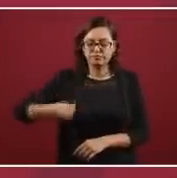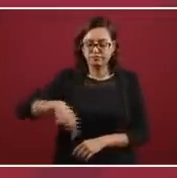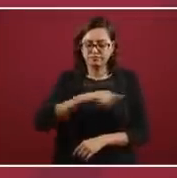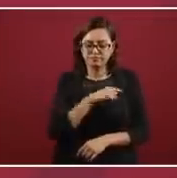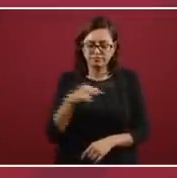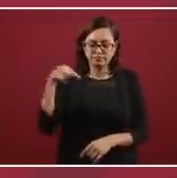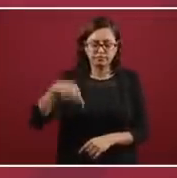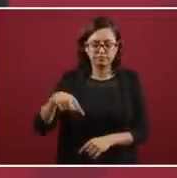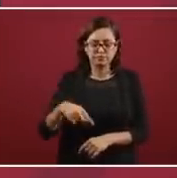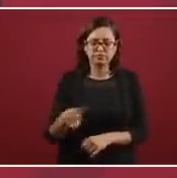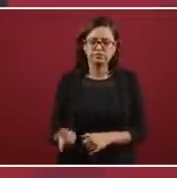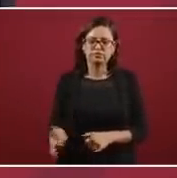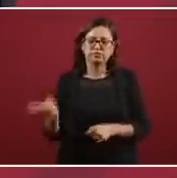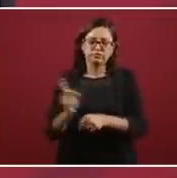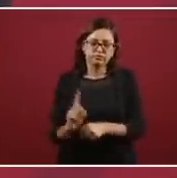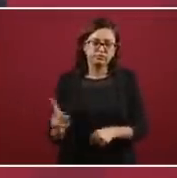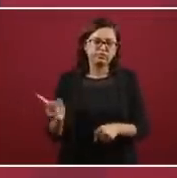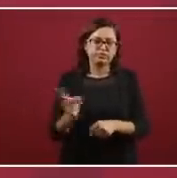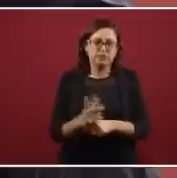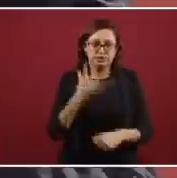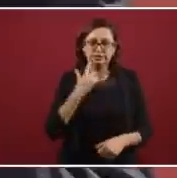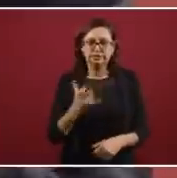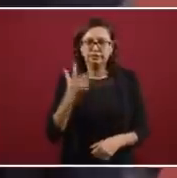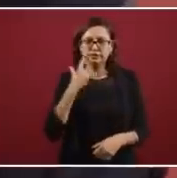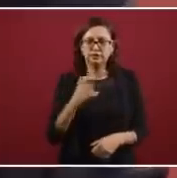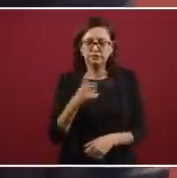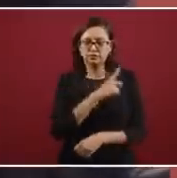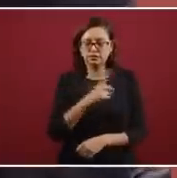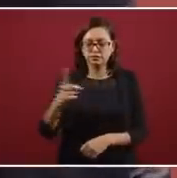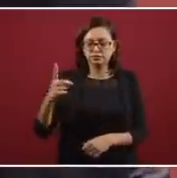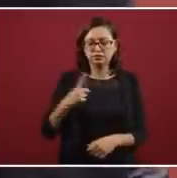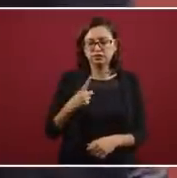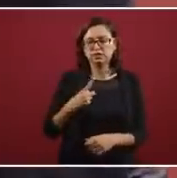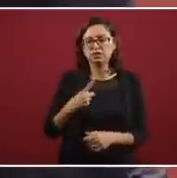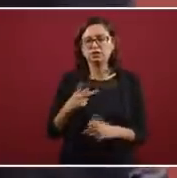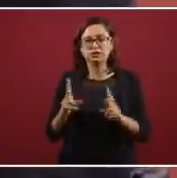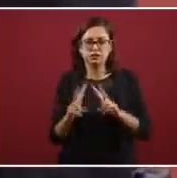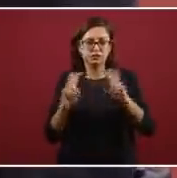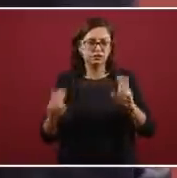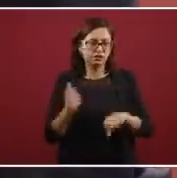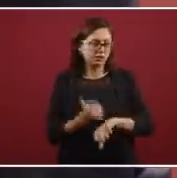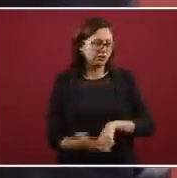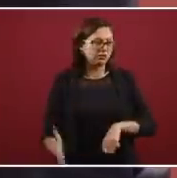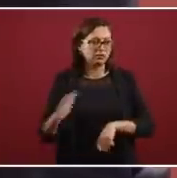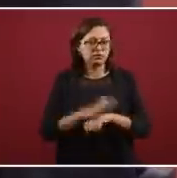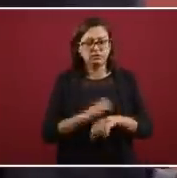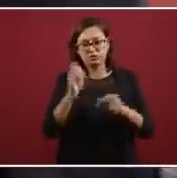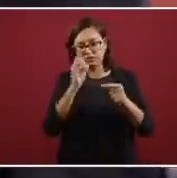aquí. Hay que ajustar el marco administrativo,